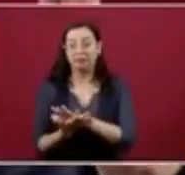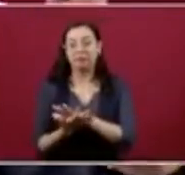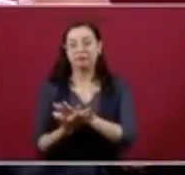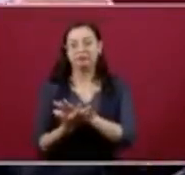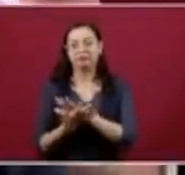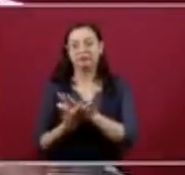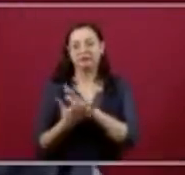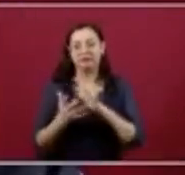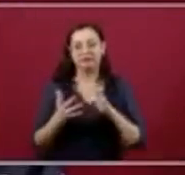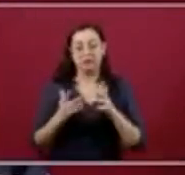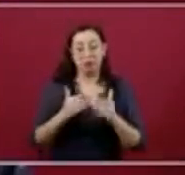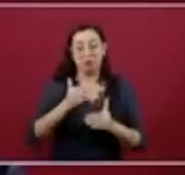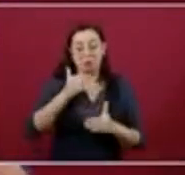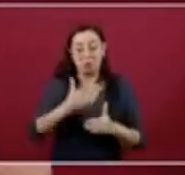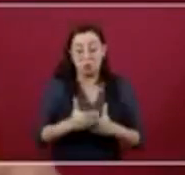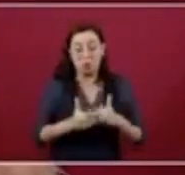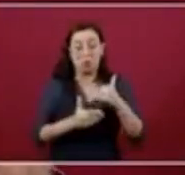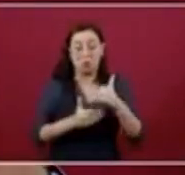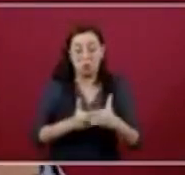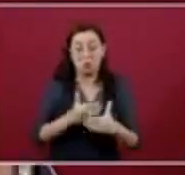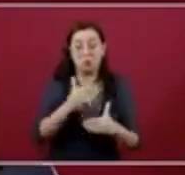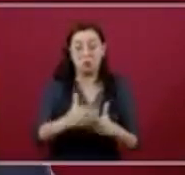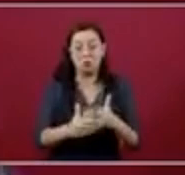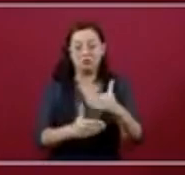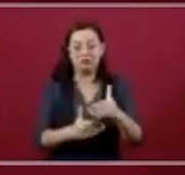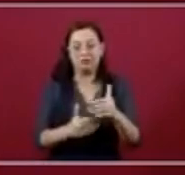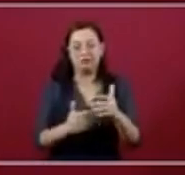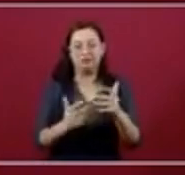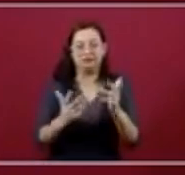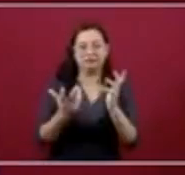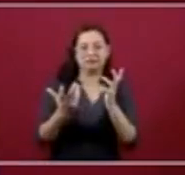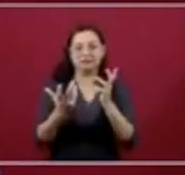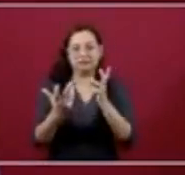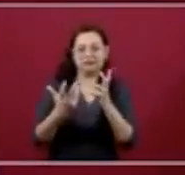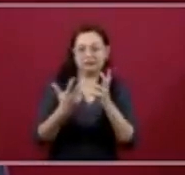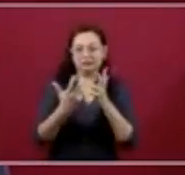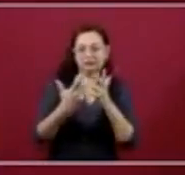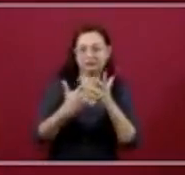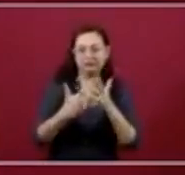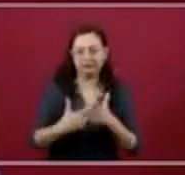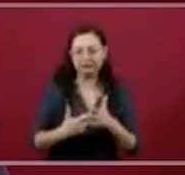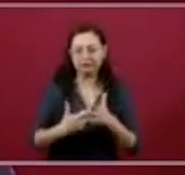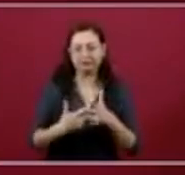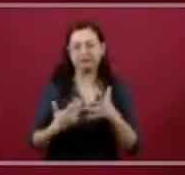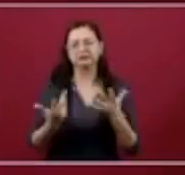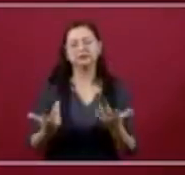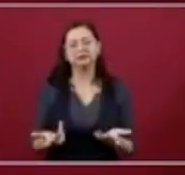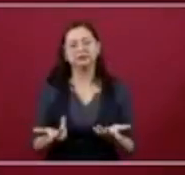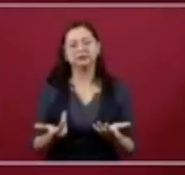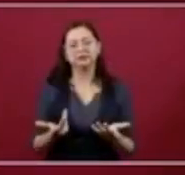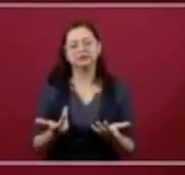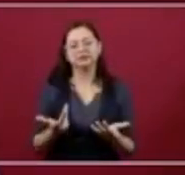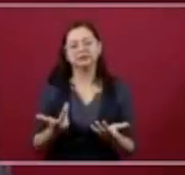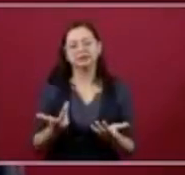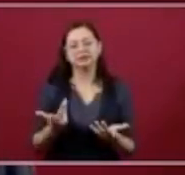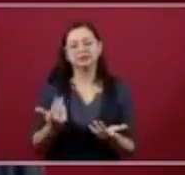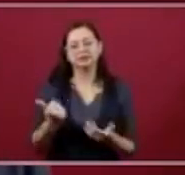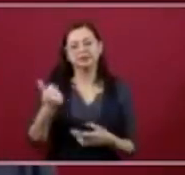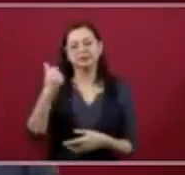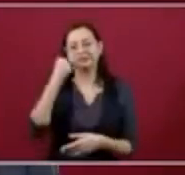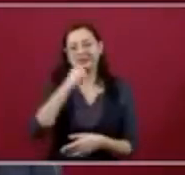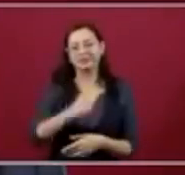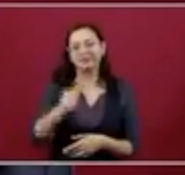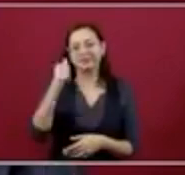hay un proceso de adaptación y además siempre se